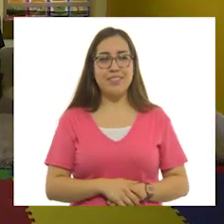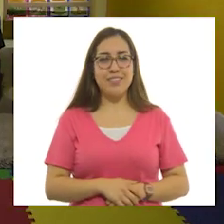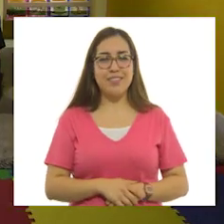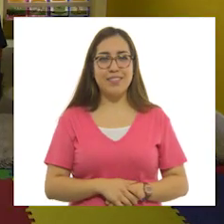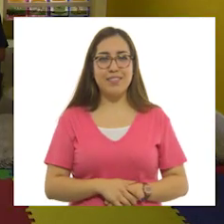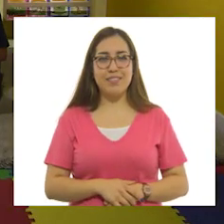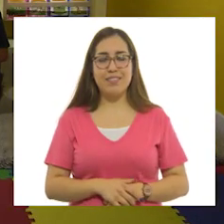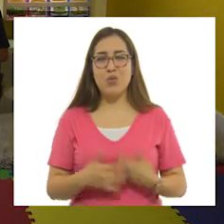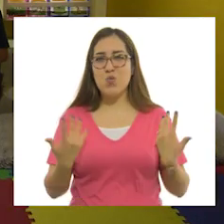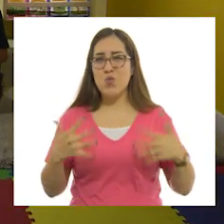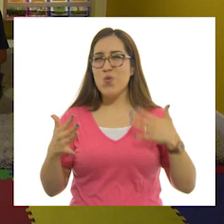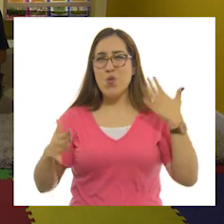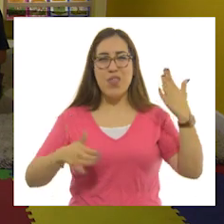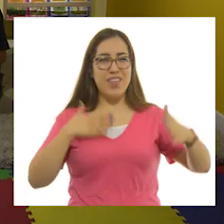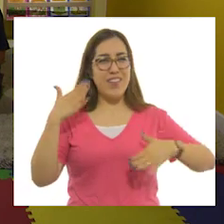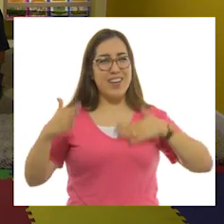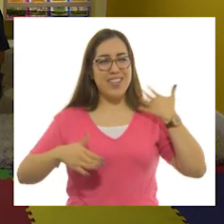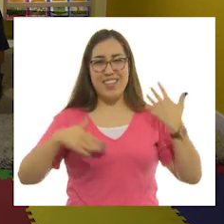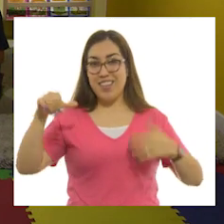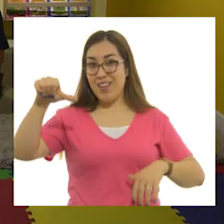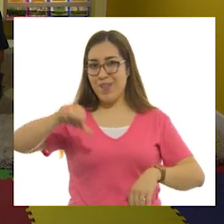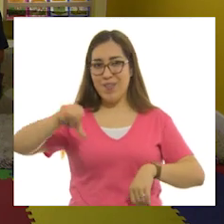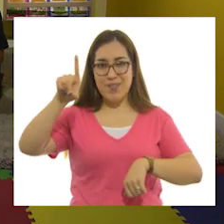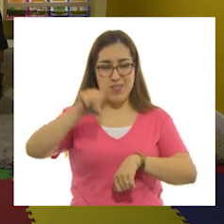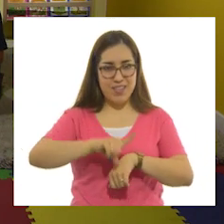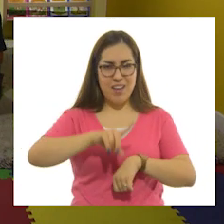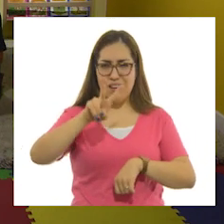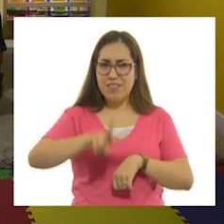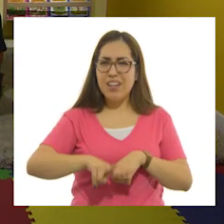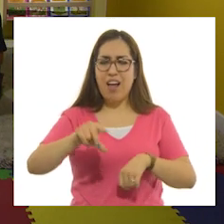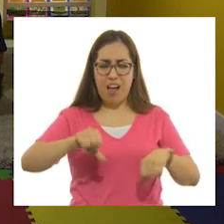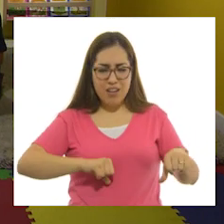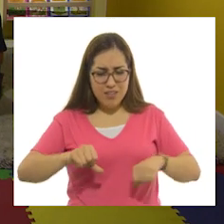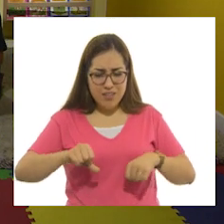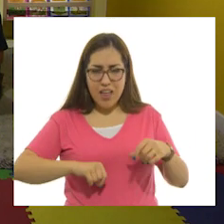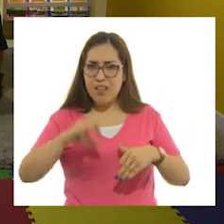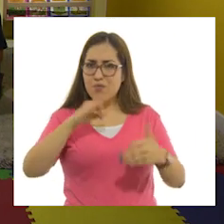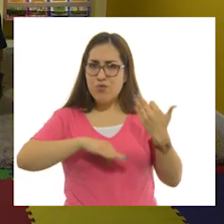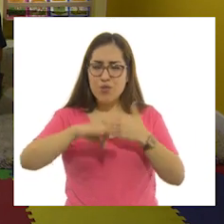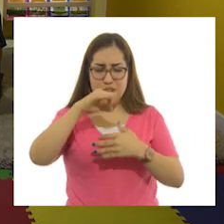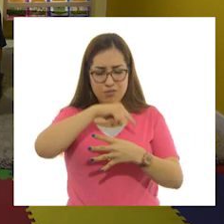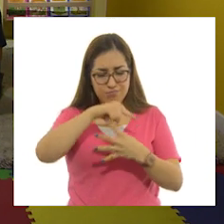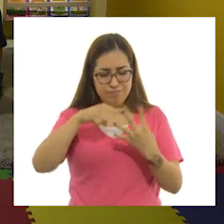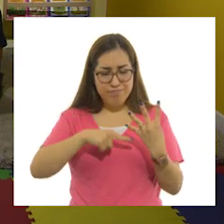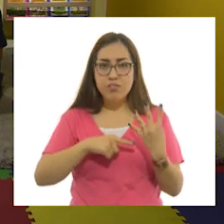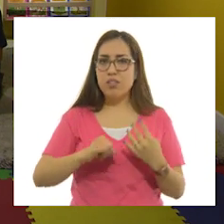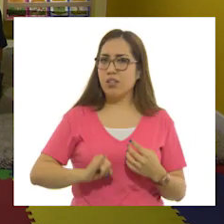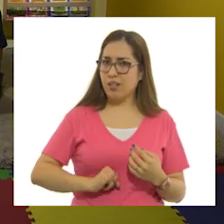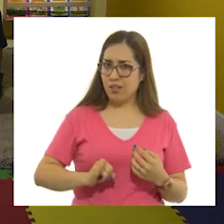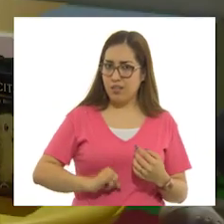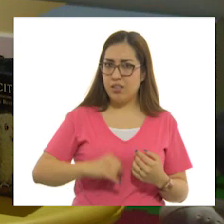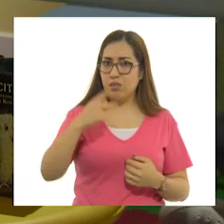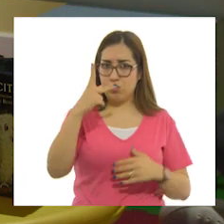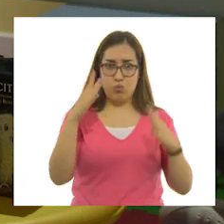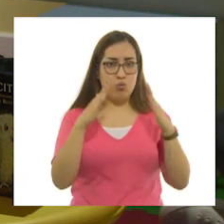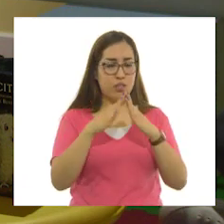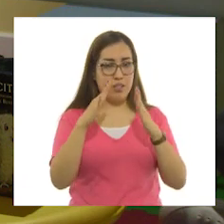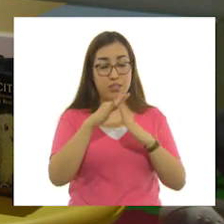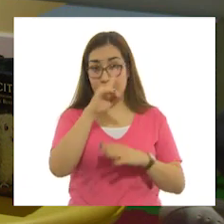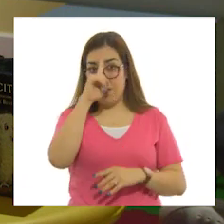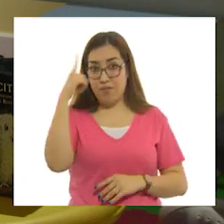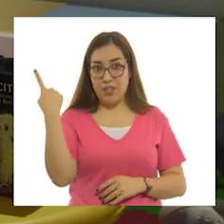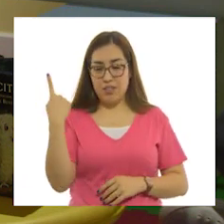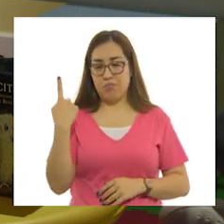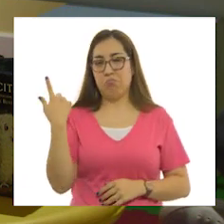qué divertida y llamada todas las actividades han sido muy interesantes y muy fáciles de hacer en casa tengo que